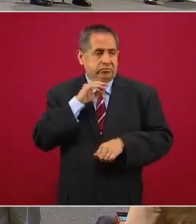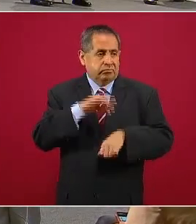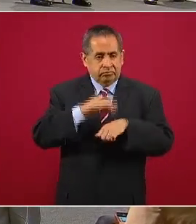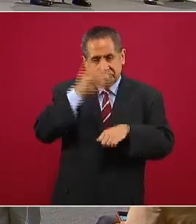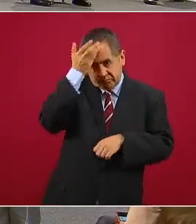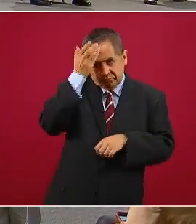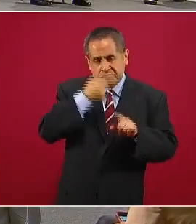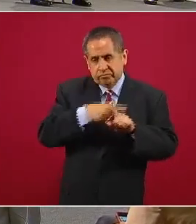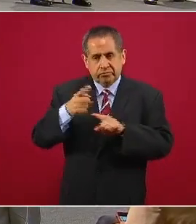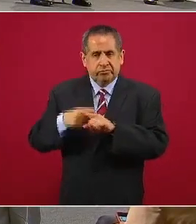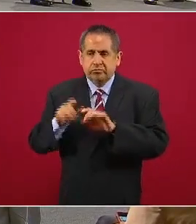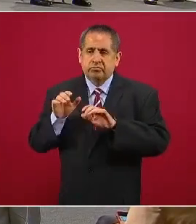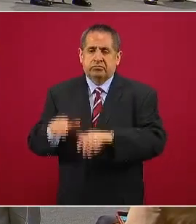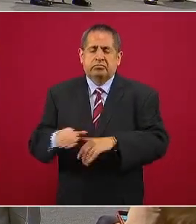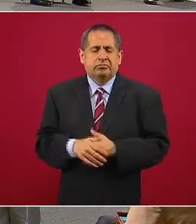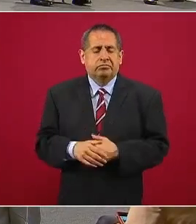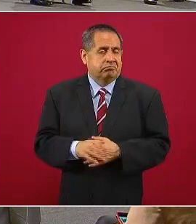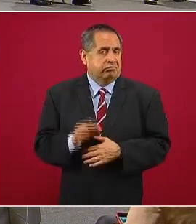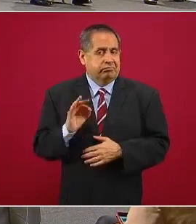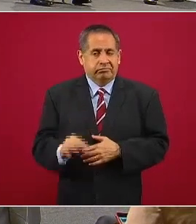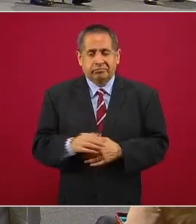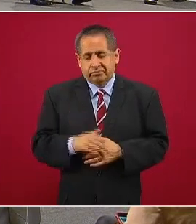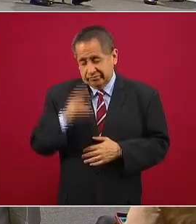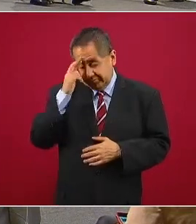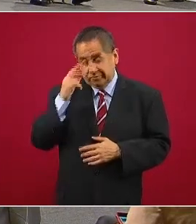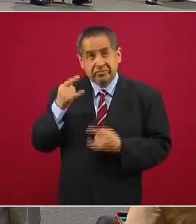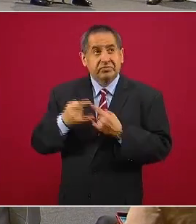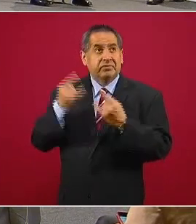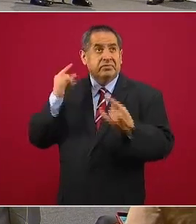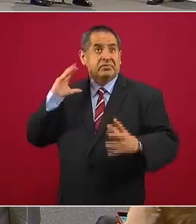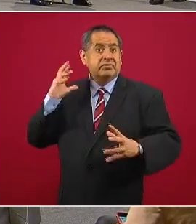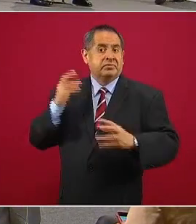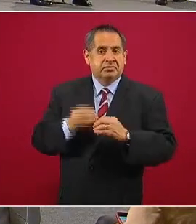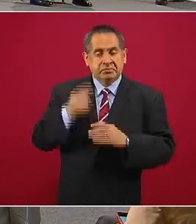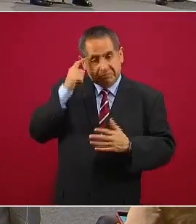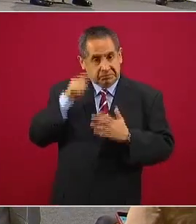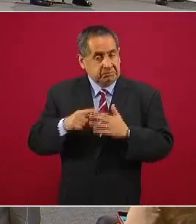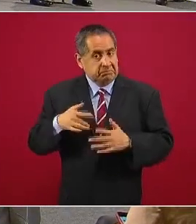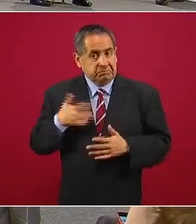Y yo creo que nunca en la historia del gobierno